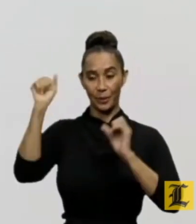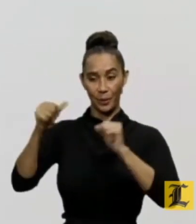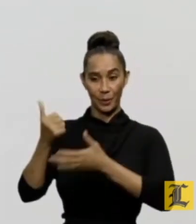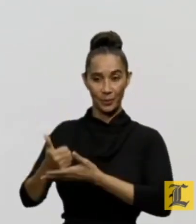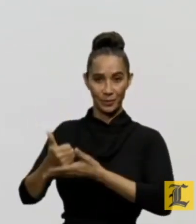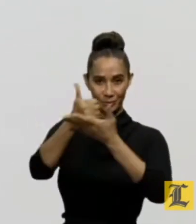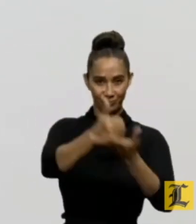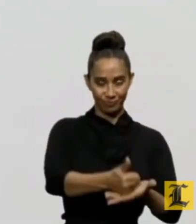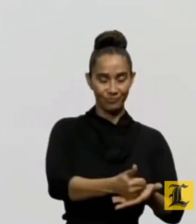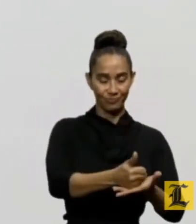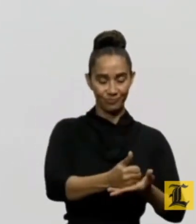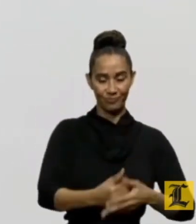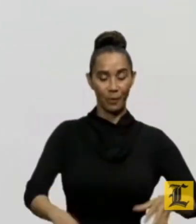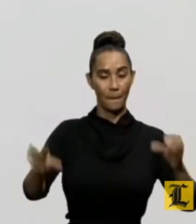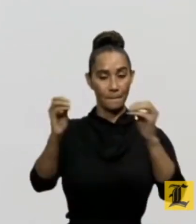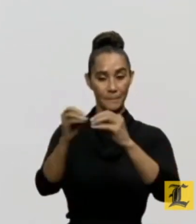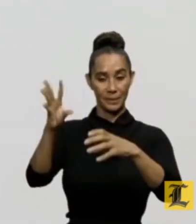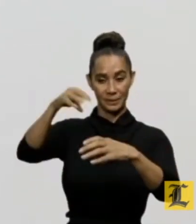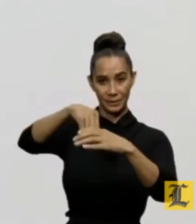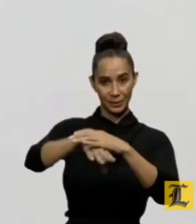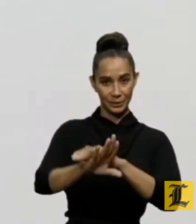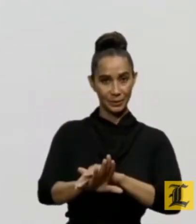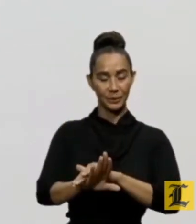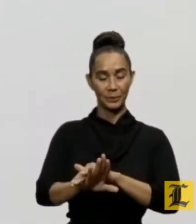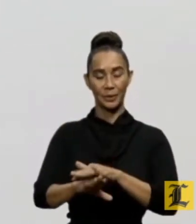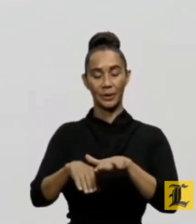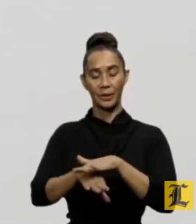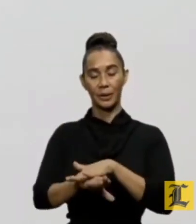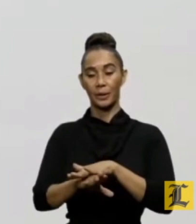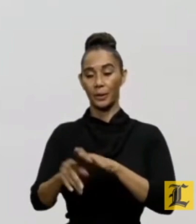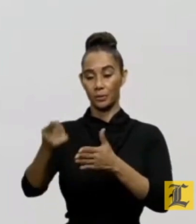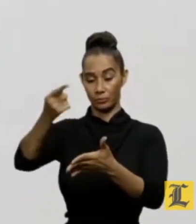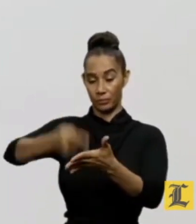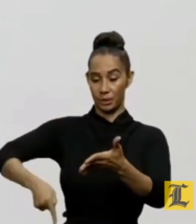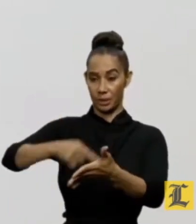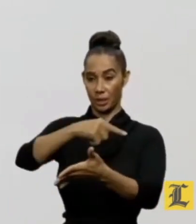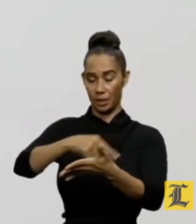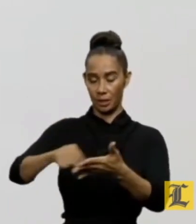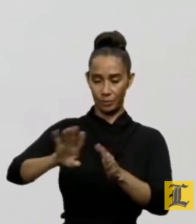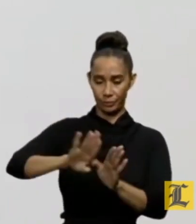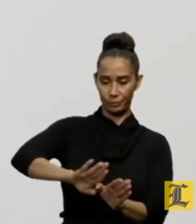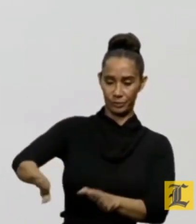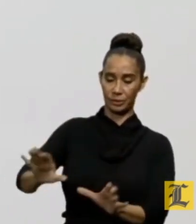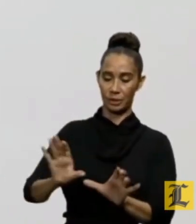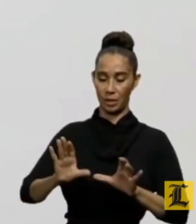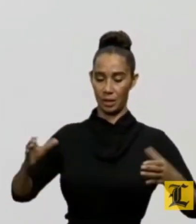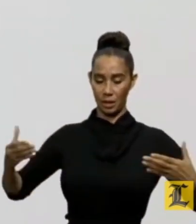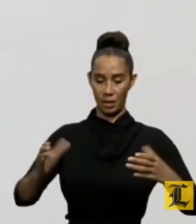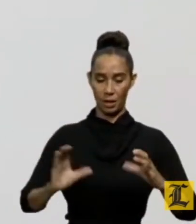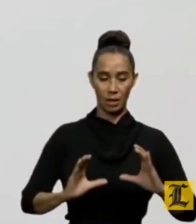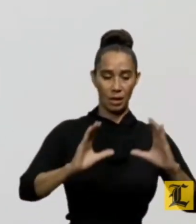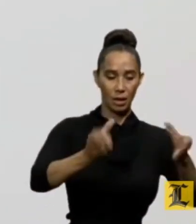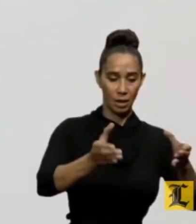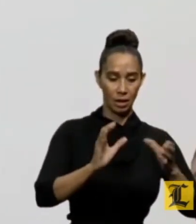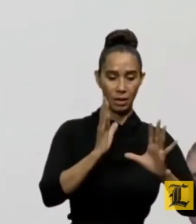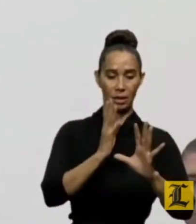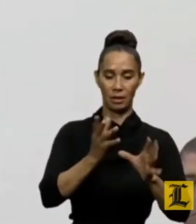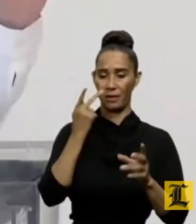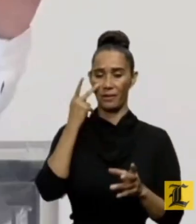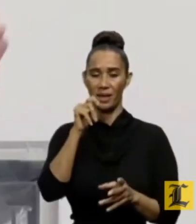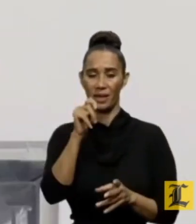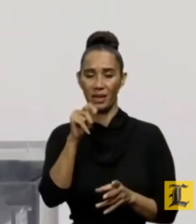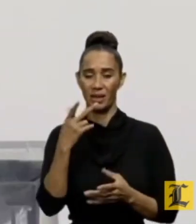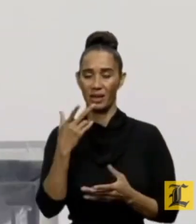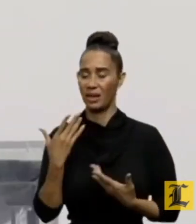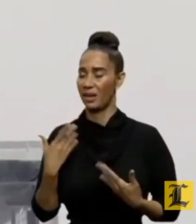ayudar, más inclusivo. Porque eliminó de una vez y por todas esa entrega de cajas que cuando yo lo veía en la televisión yo